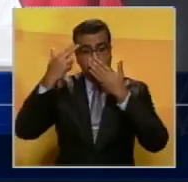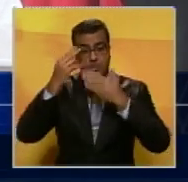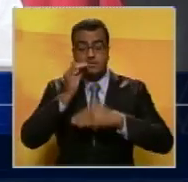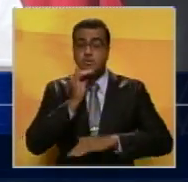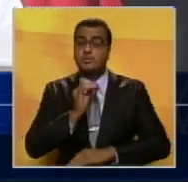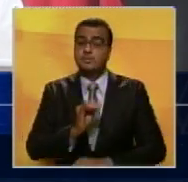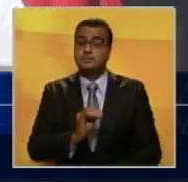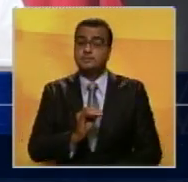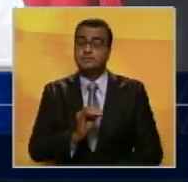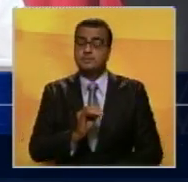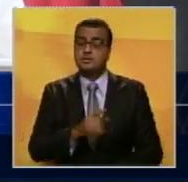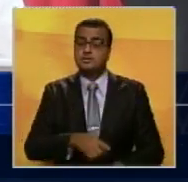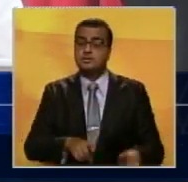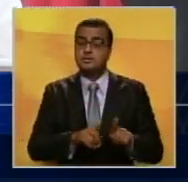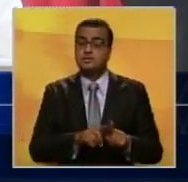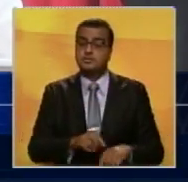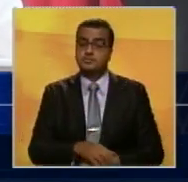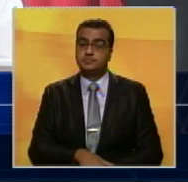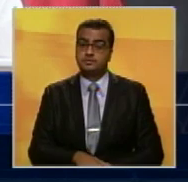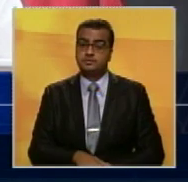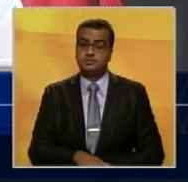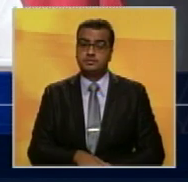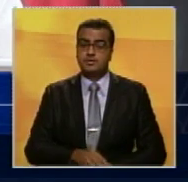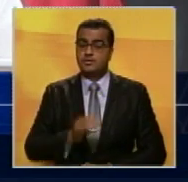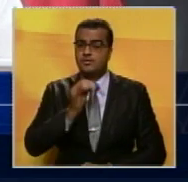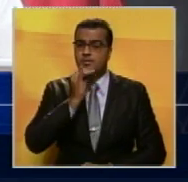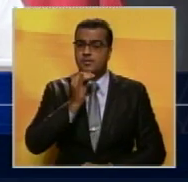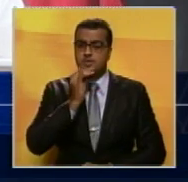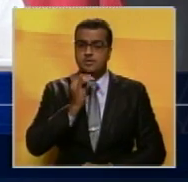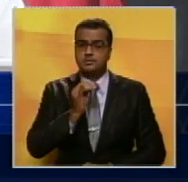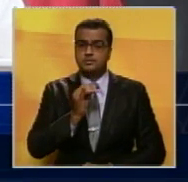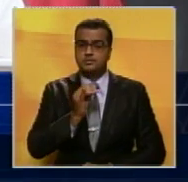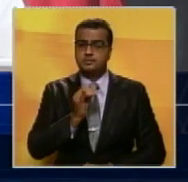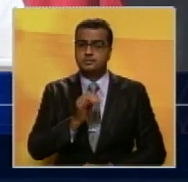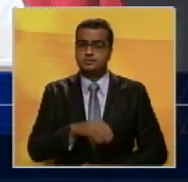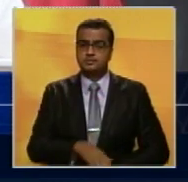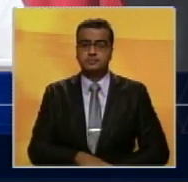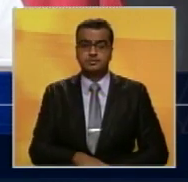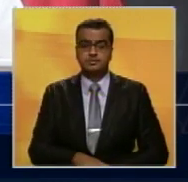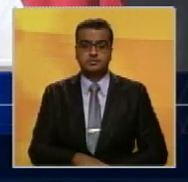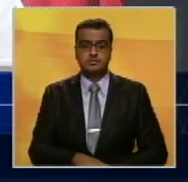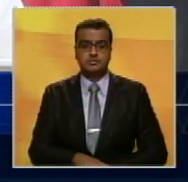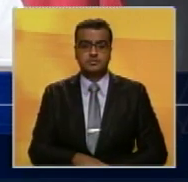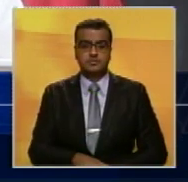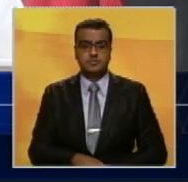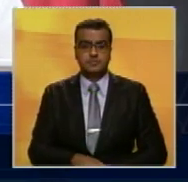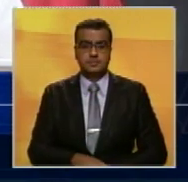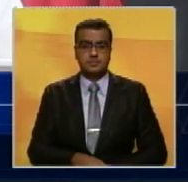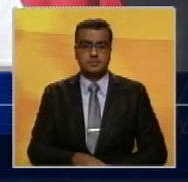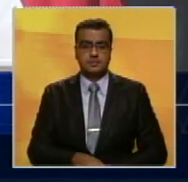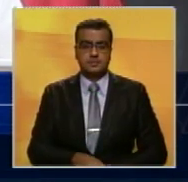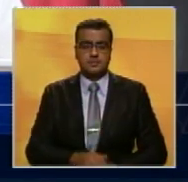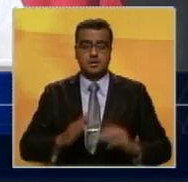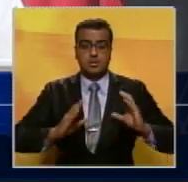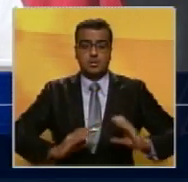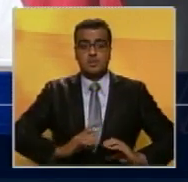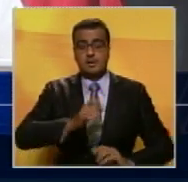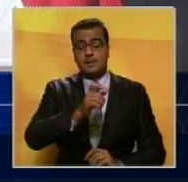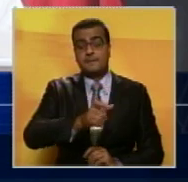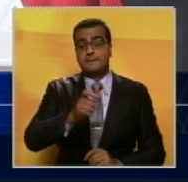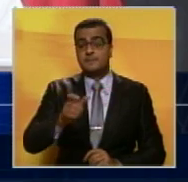informar del hecho. Según información extraoficial que manejamos, el cadáver de las